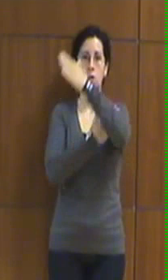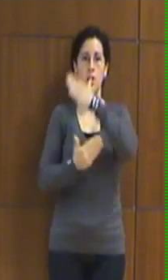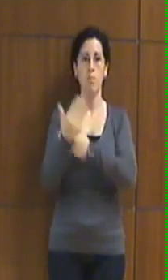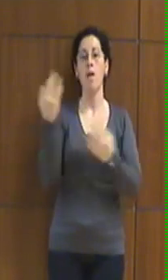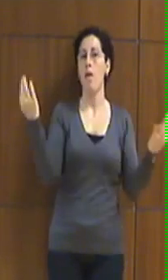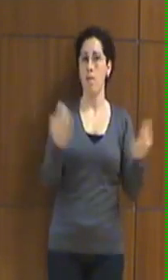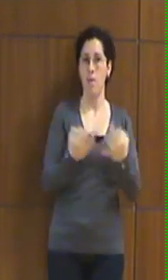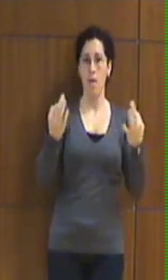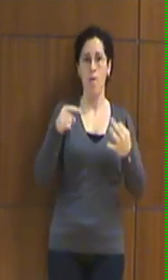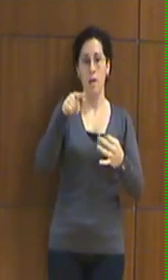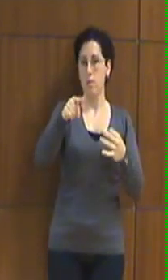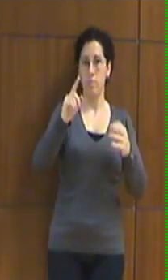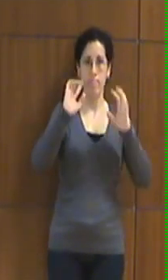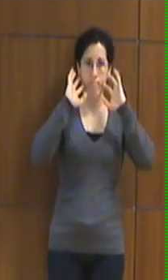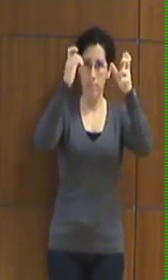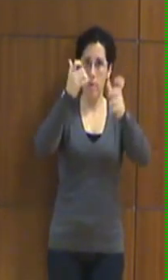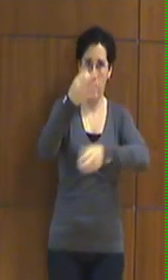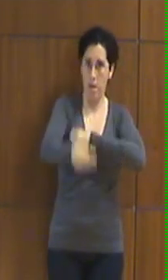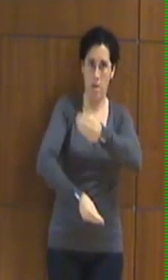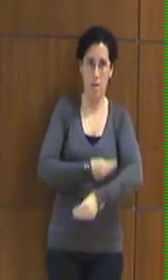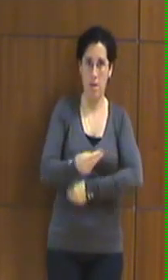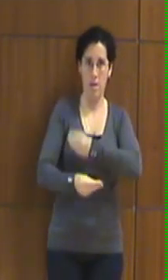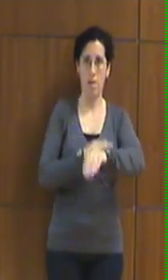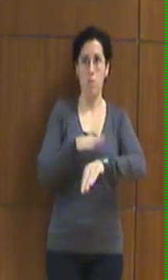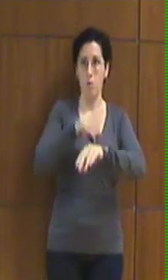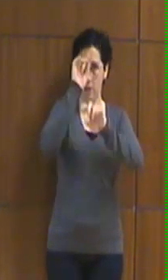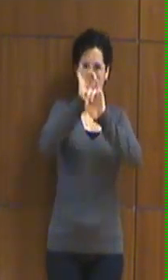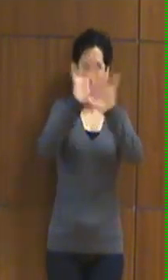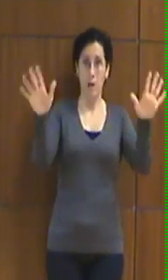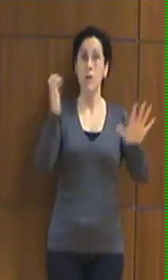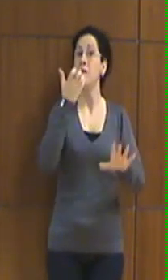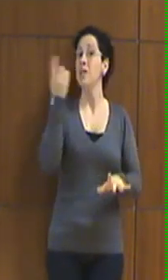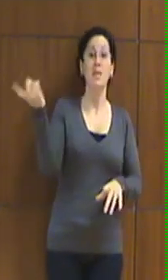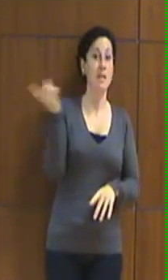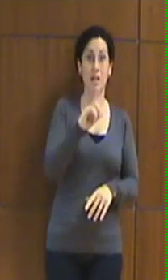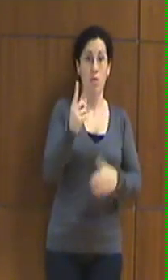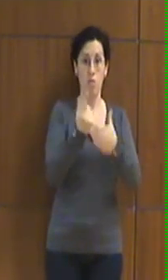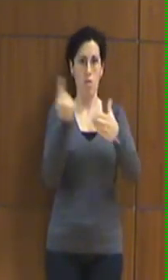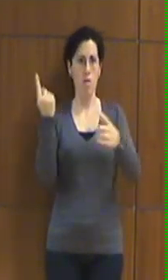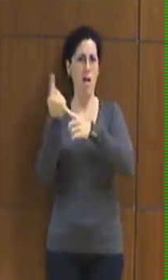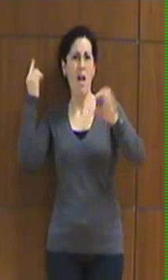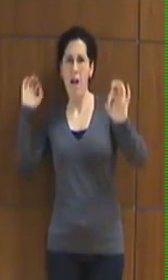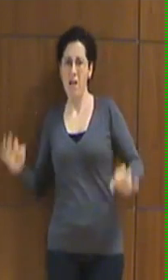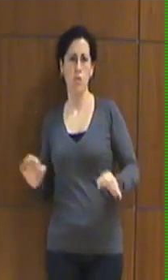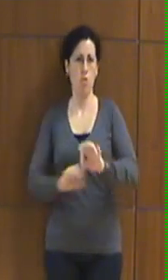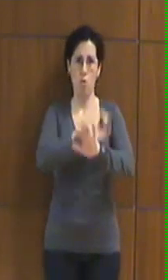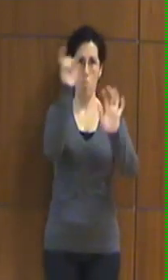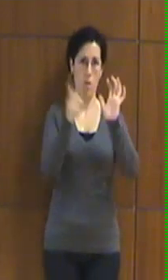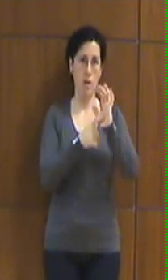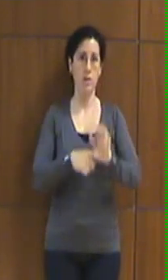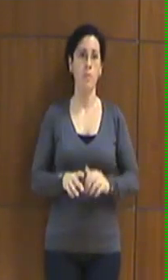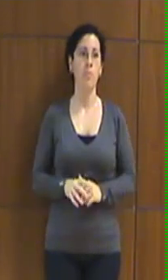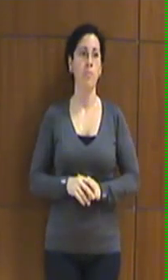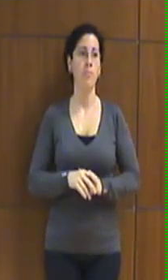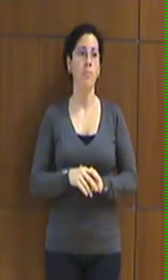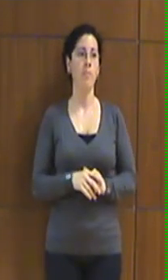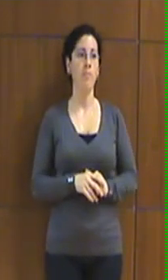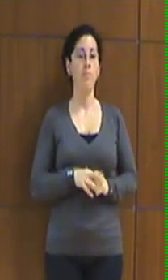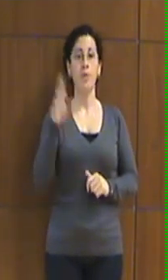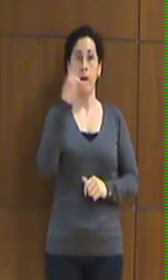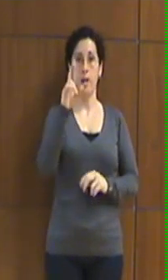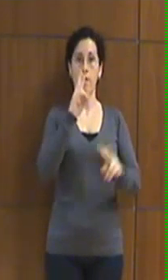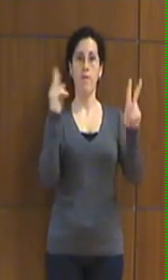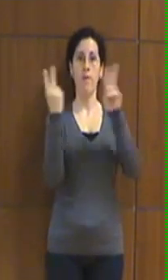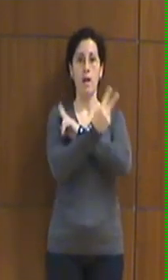lanza y está clarísimo que si te quedas al margen de las ofertas, ¿no? Yo creo que las